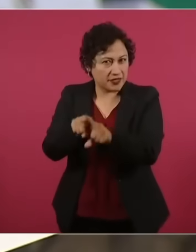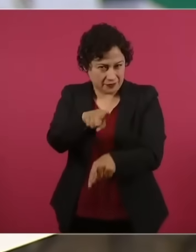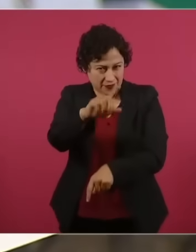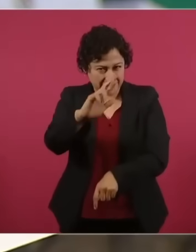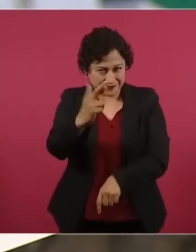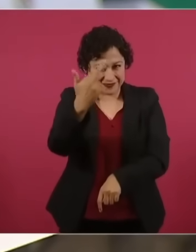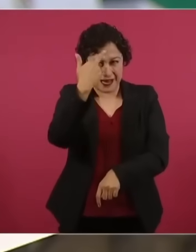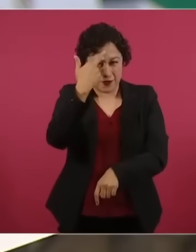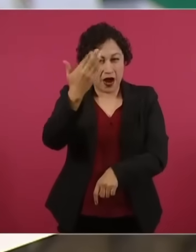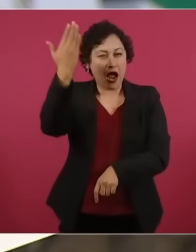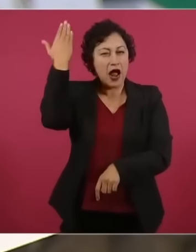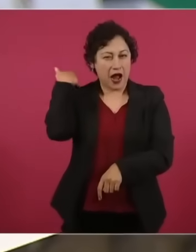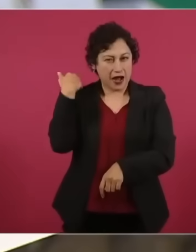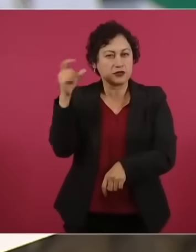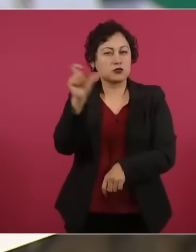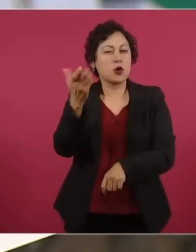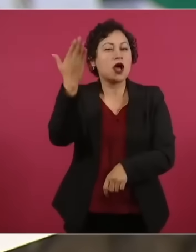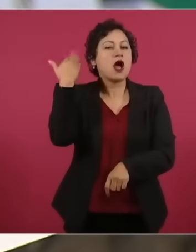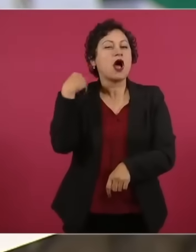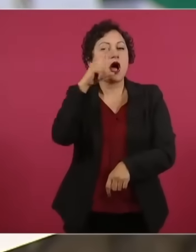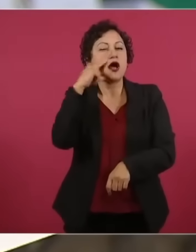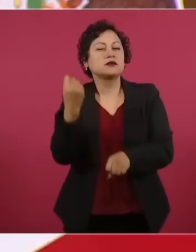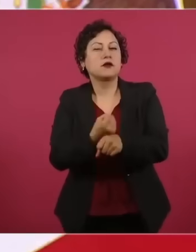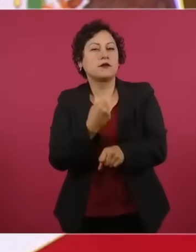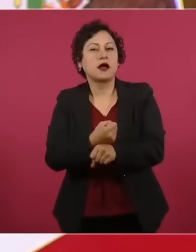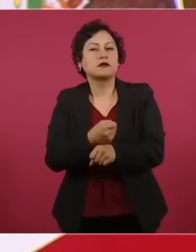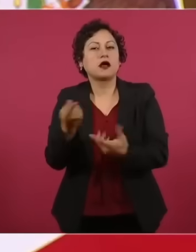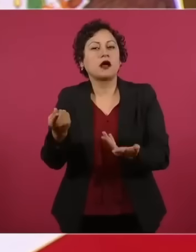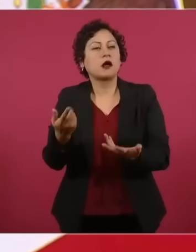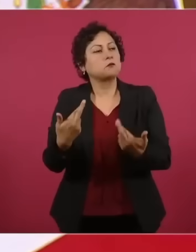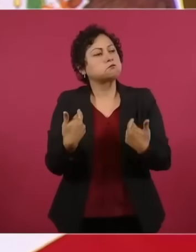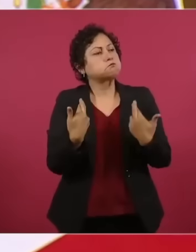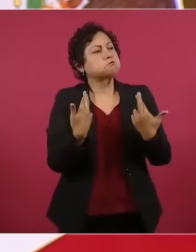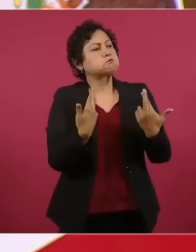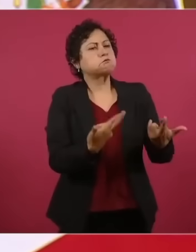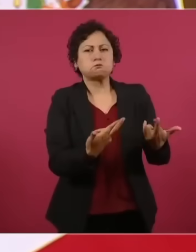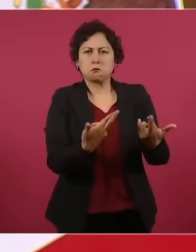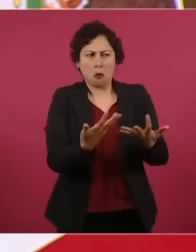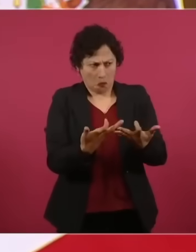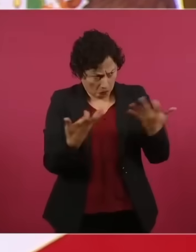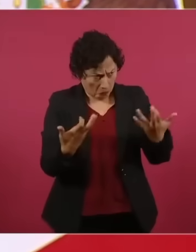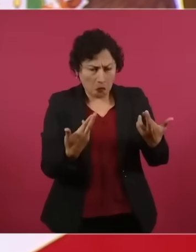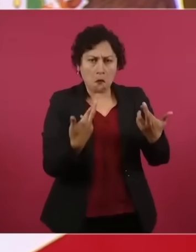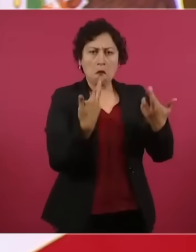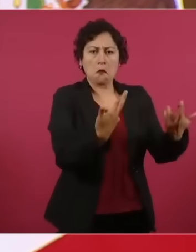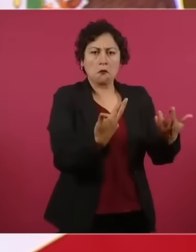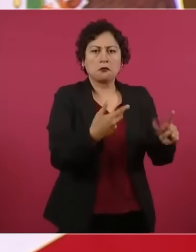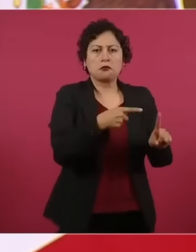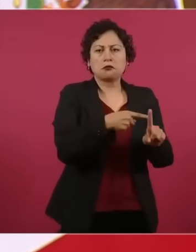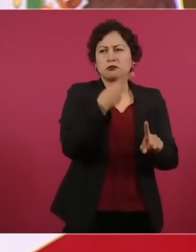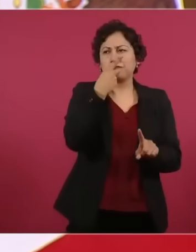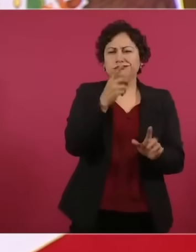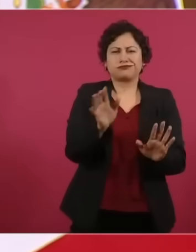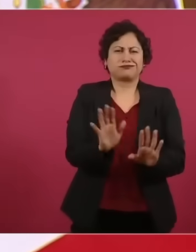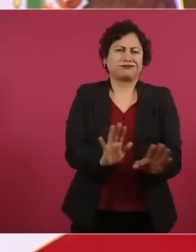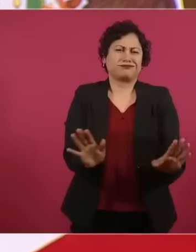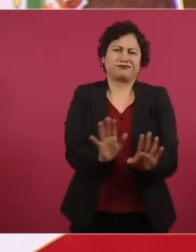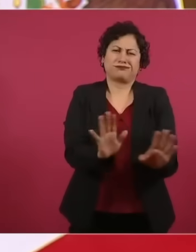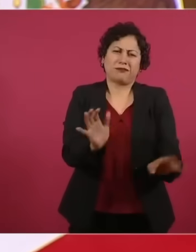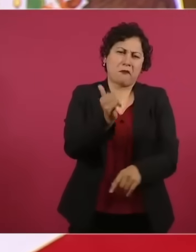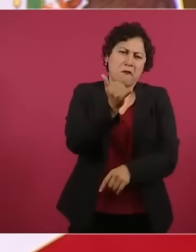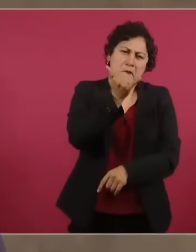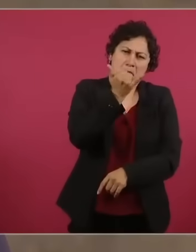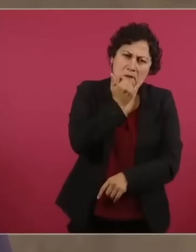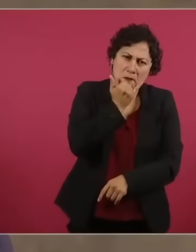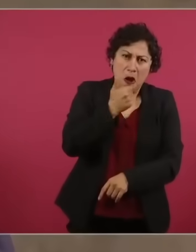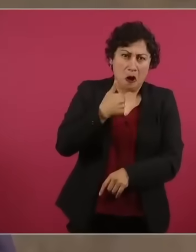ofrecieron un rancho, un latifundio, y contestó que él no había entrado a la revolución